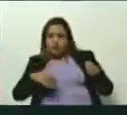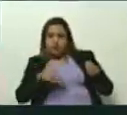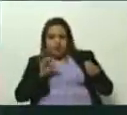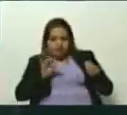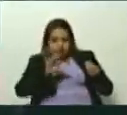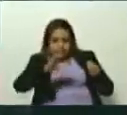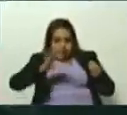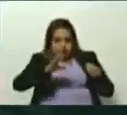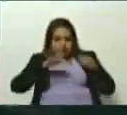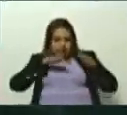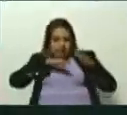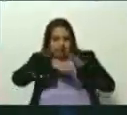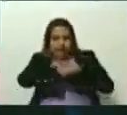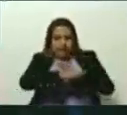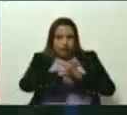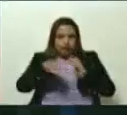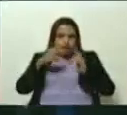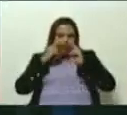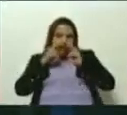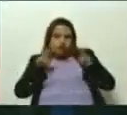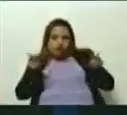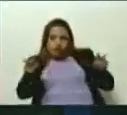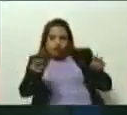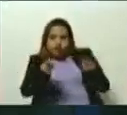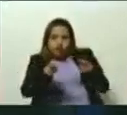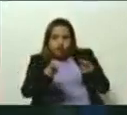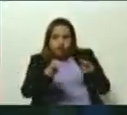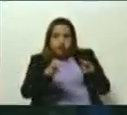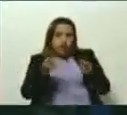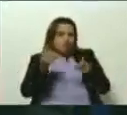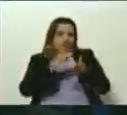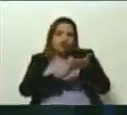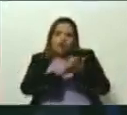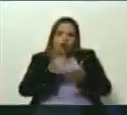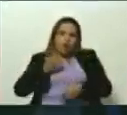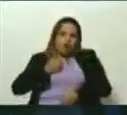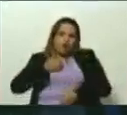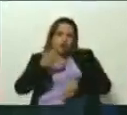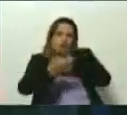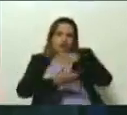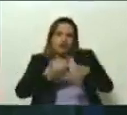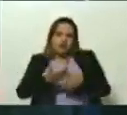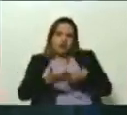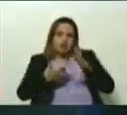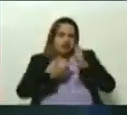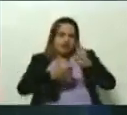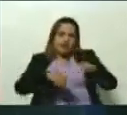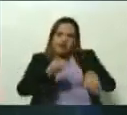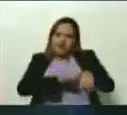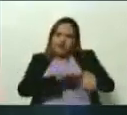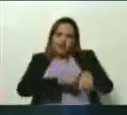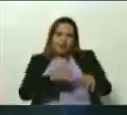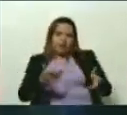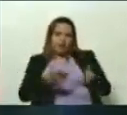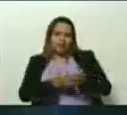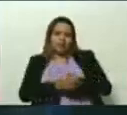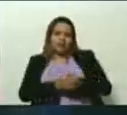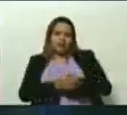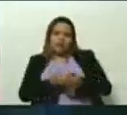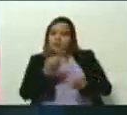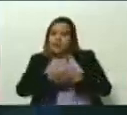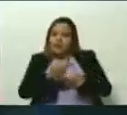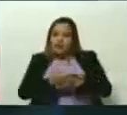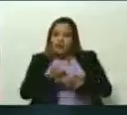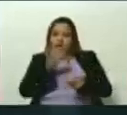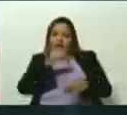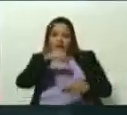acercando. Desde aquí podemos observar o poder resolver cualquier novedad que se presente en un tiempo, en alguna contingencia que se